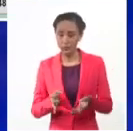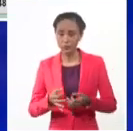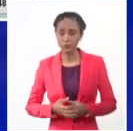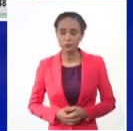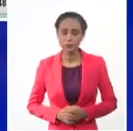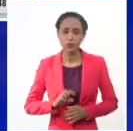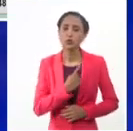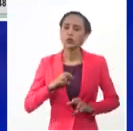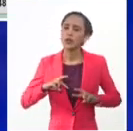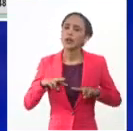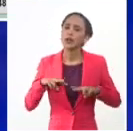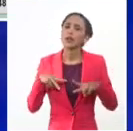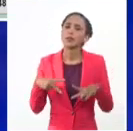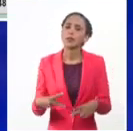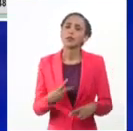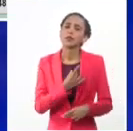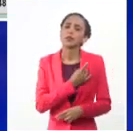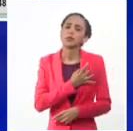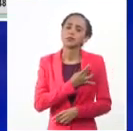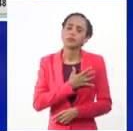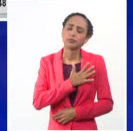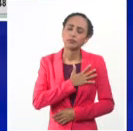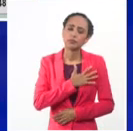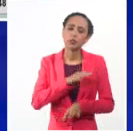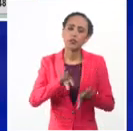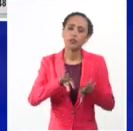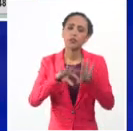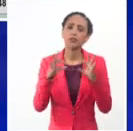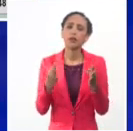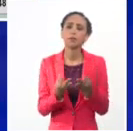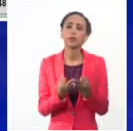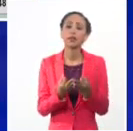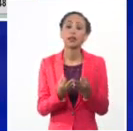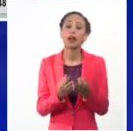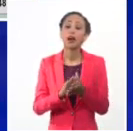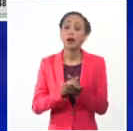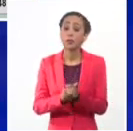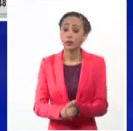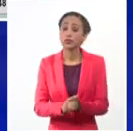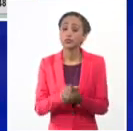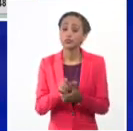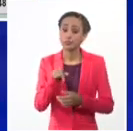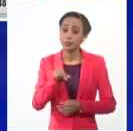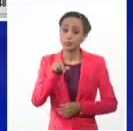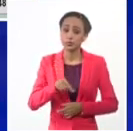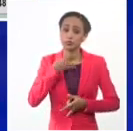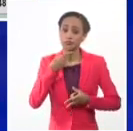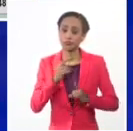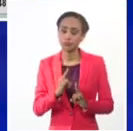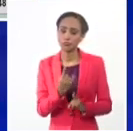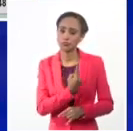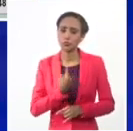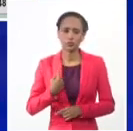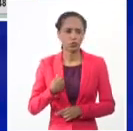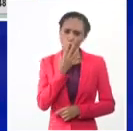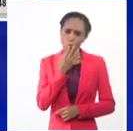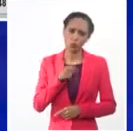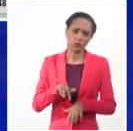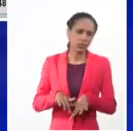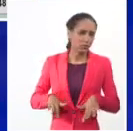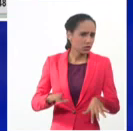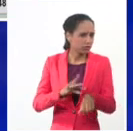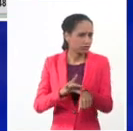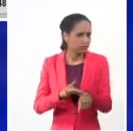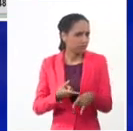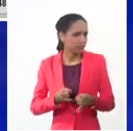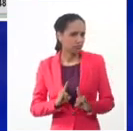nuestras condolencias a sus familiares y amistades y lamentamos mucho este comportamiento. Y lo que